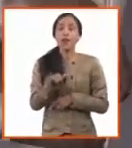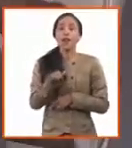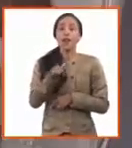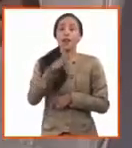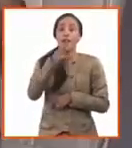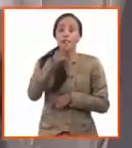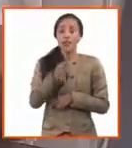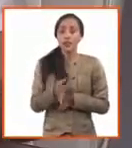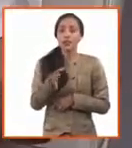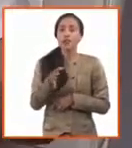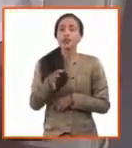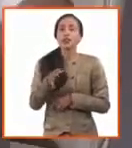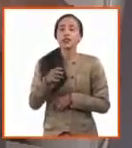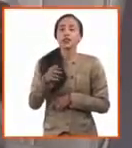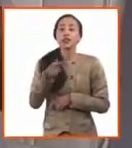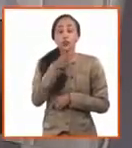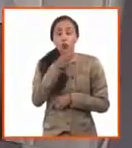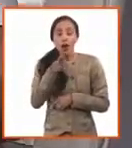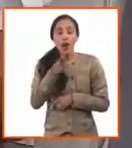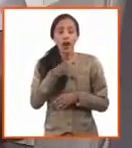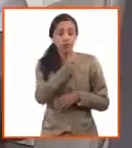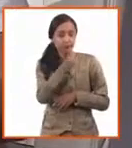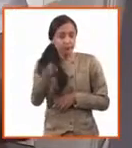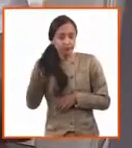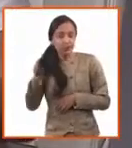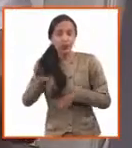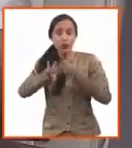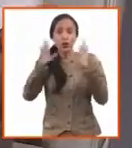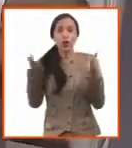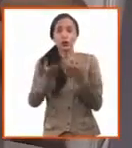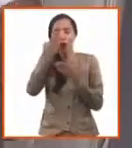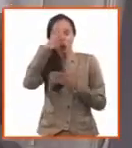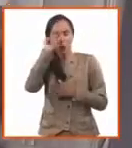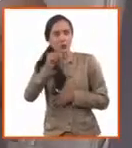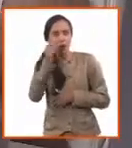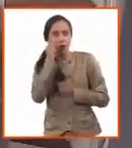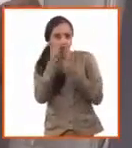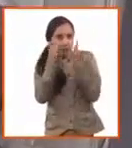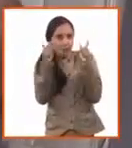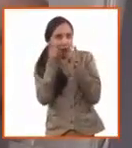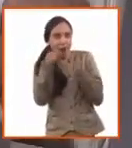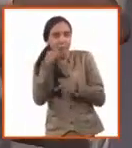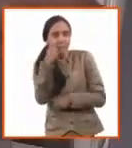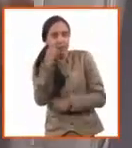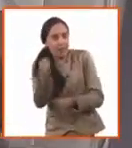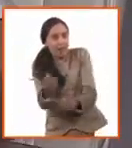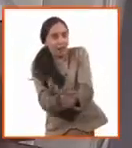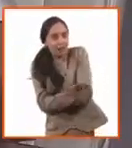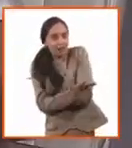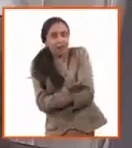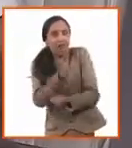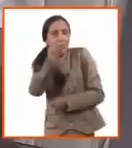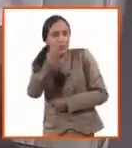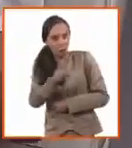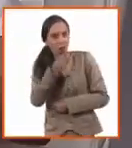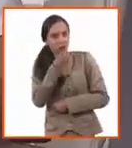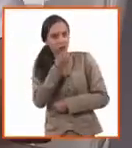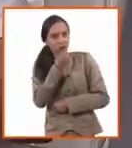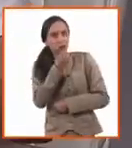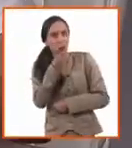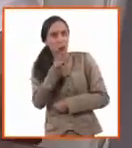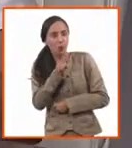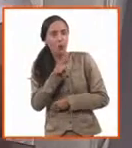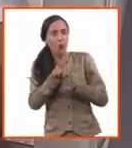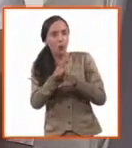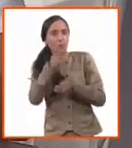recorrido por toda cuba para que todos los demás los miraban y había todo un proceso de estimulación material y moral a todas las